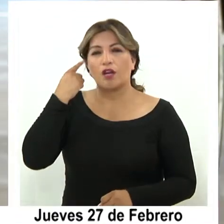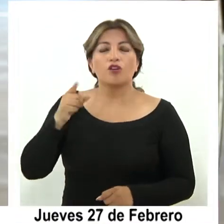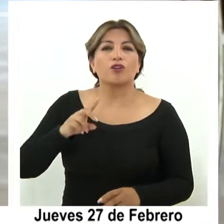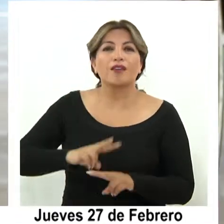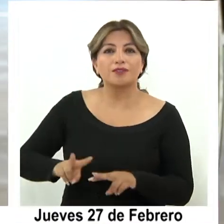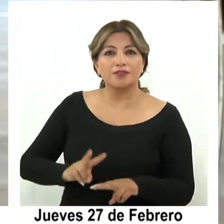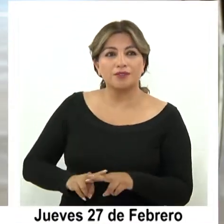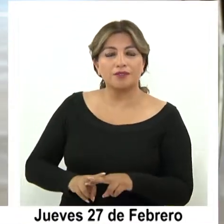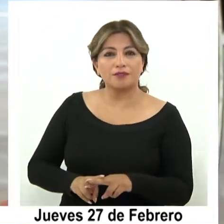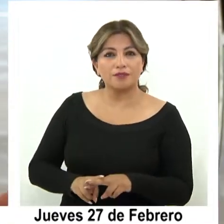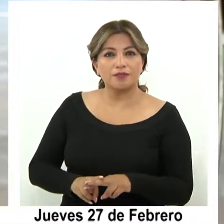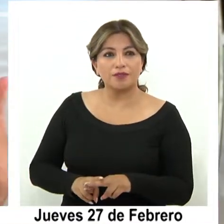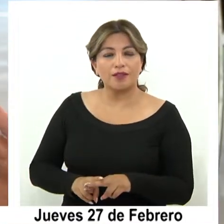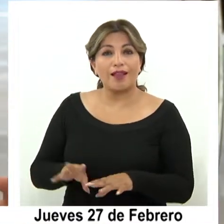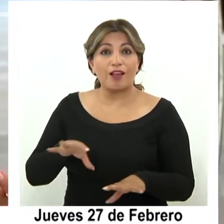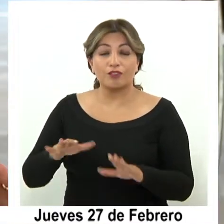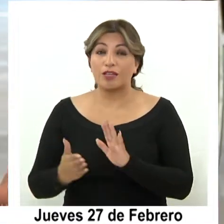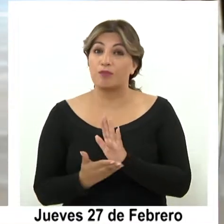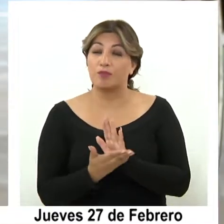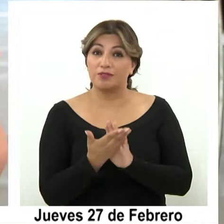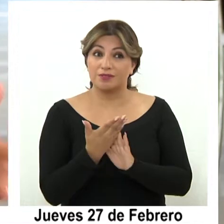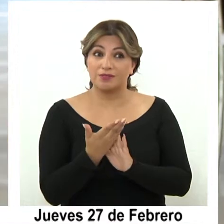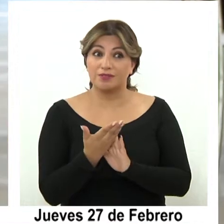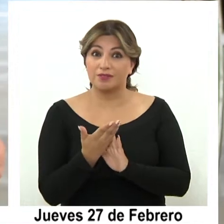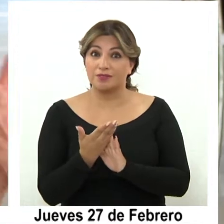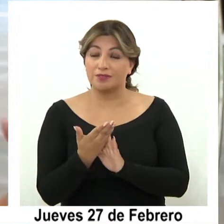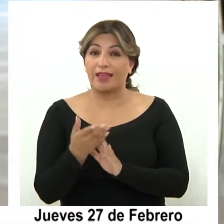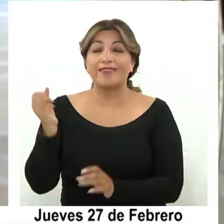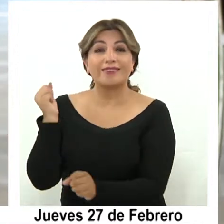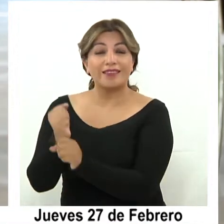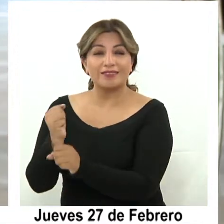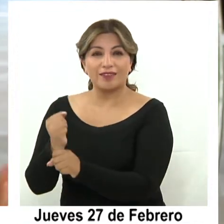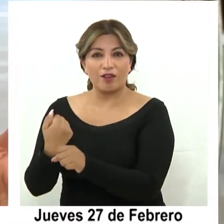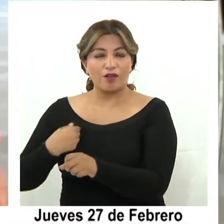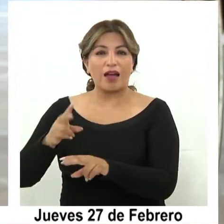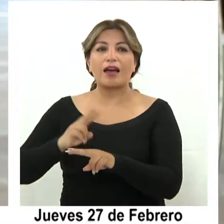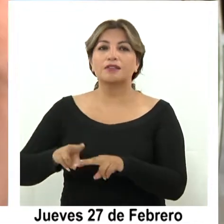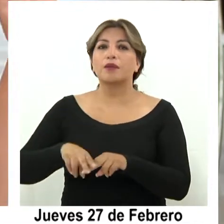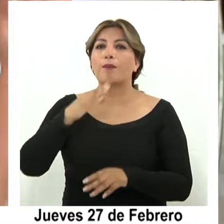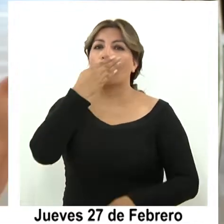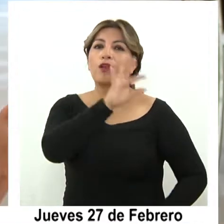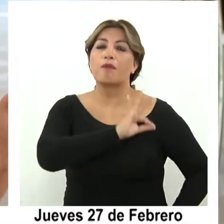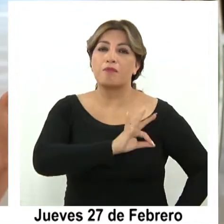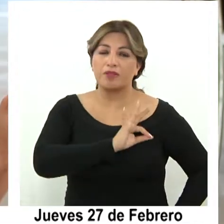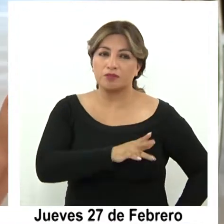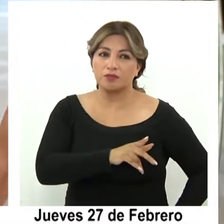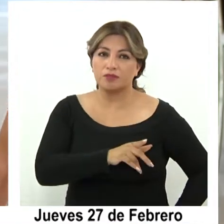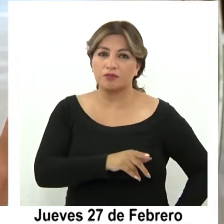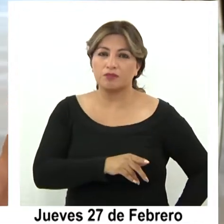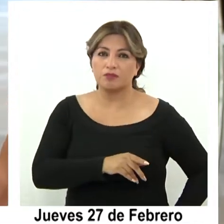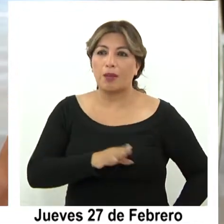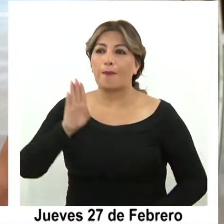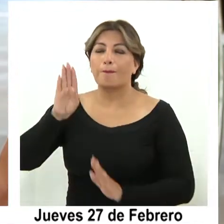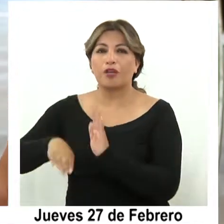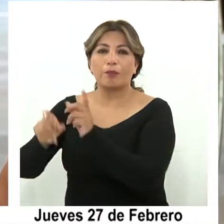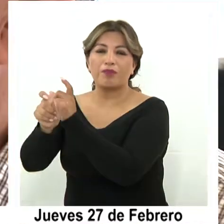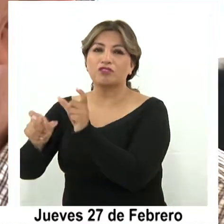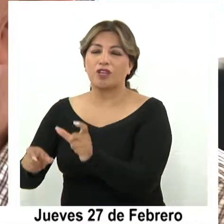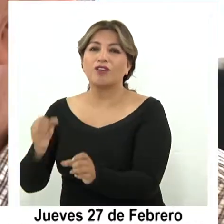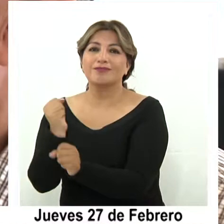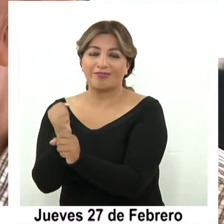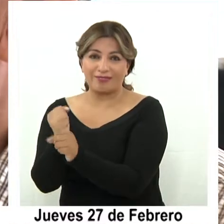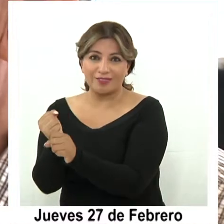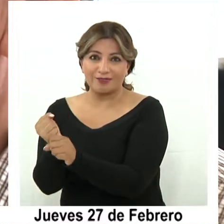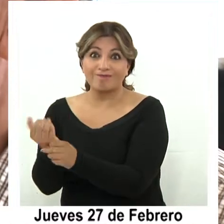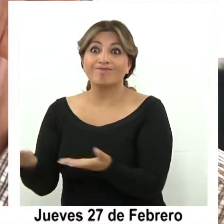que nos ocurriera era que producto de aumentar el costo del empleo tuviésemos mejores pensiones, pero tuviésemos menos personas